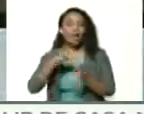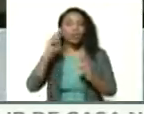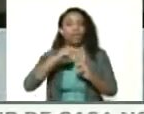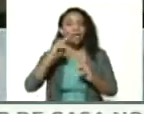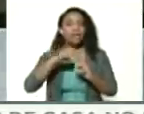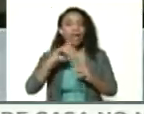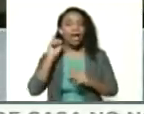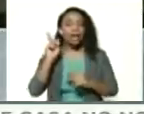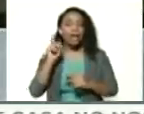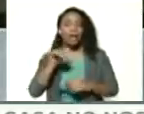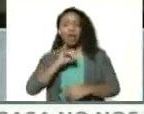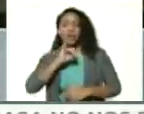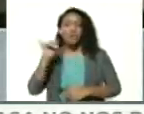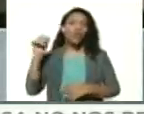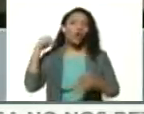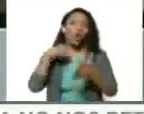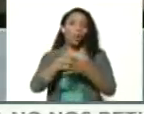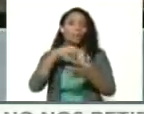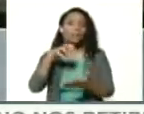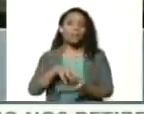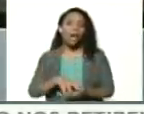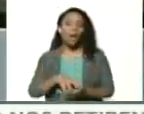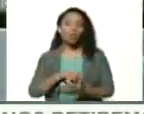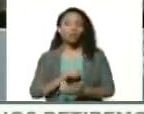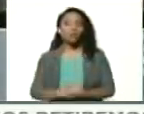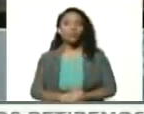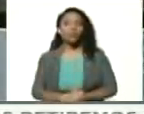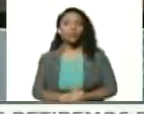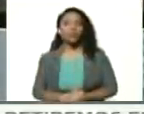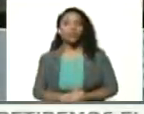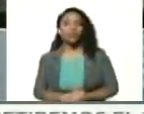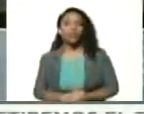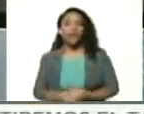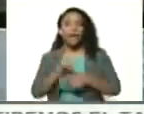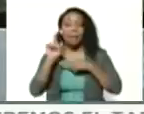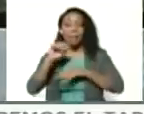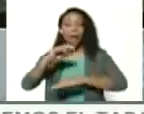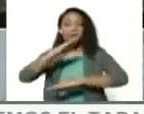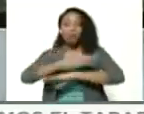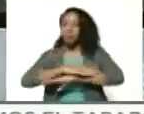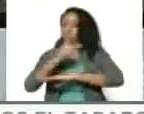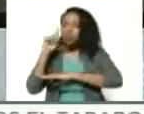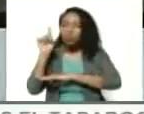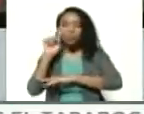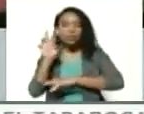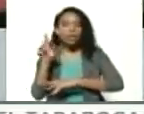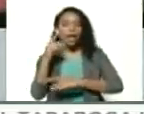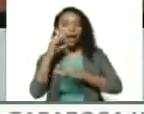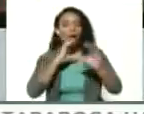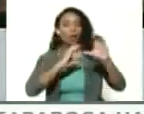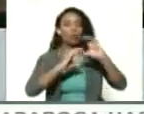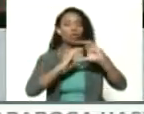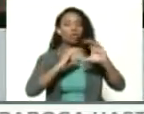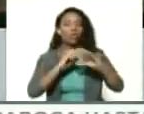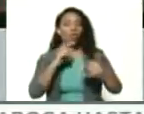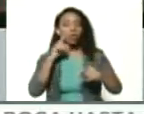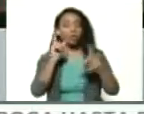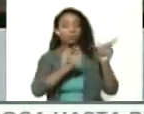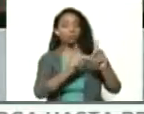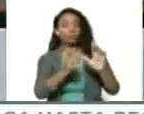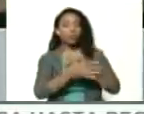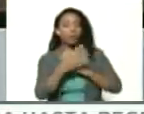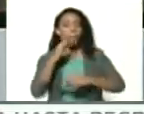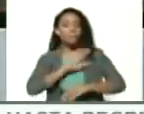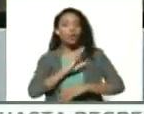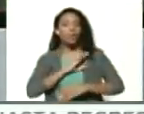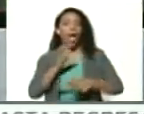La Cruz, que denunció el golpe de estado en una ventana de oportunidad que tuvo en los medios. La propia actitud